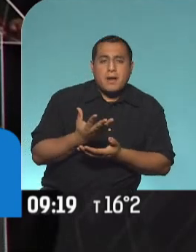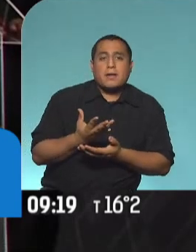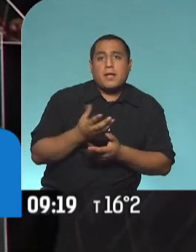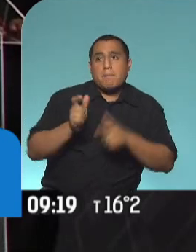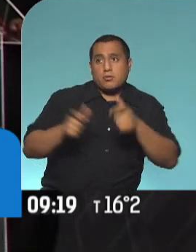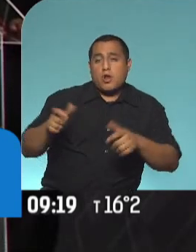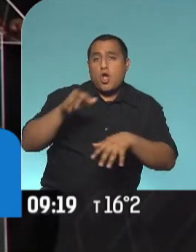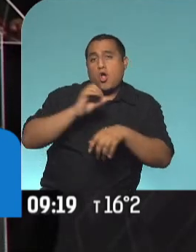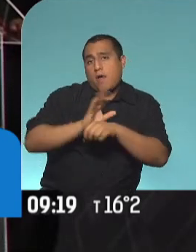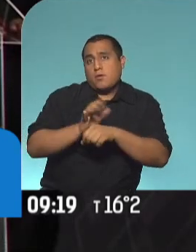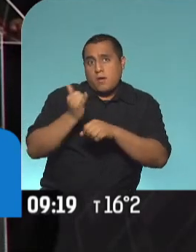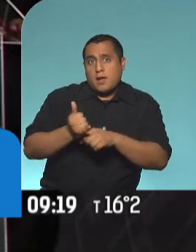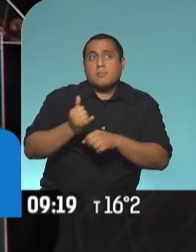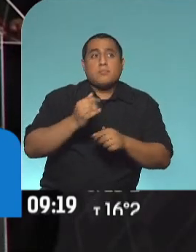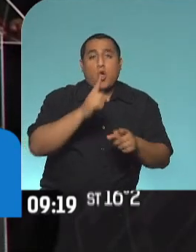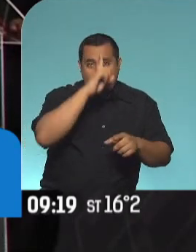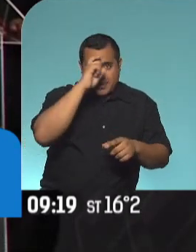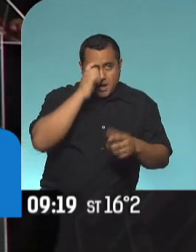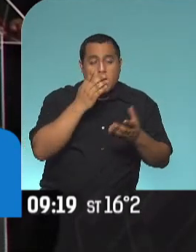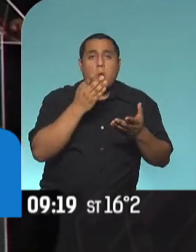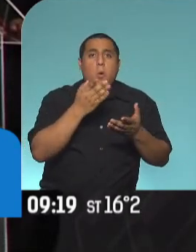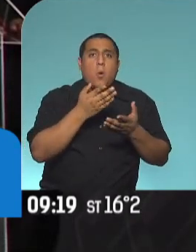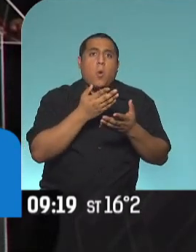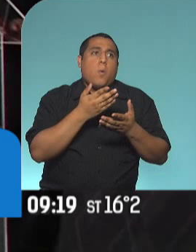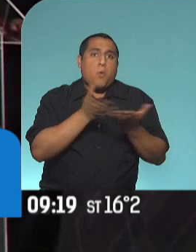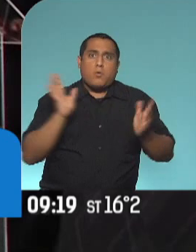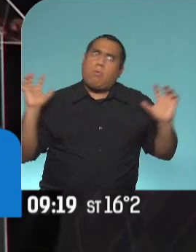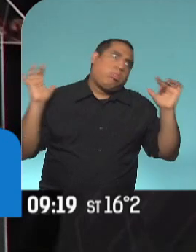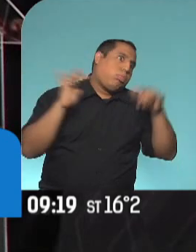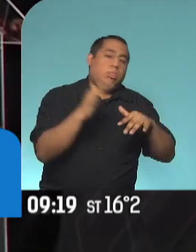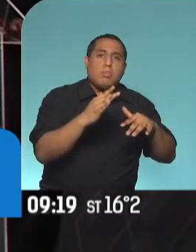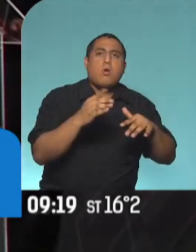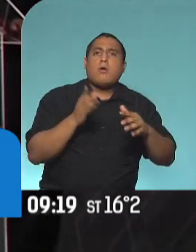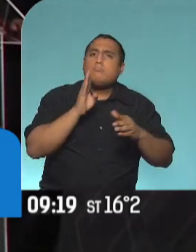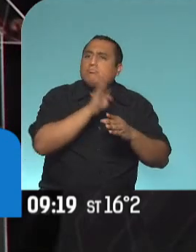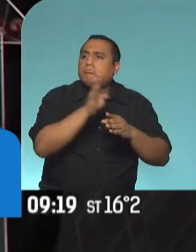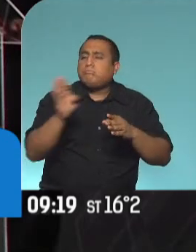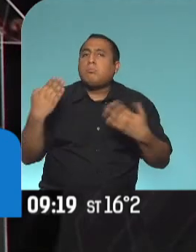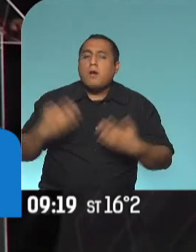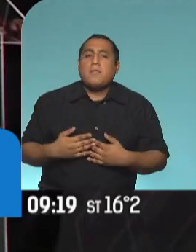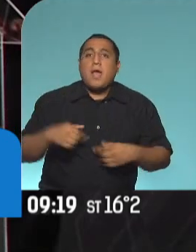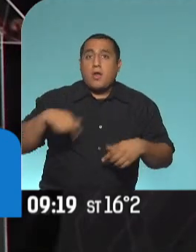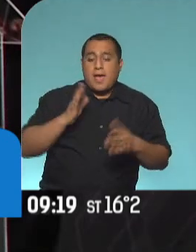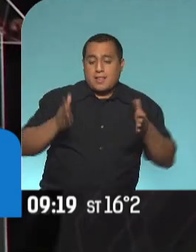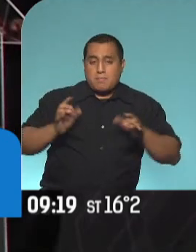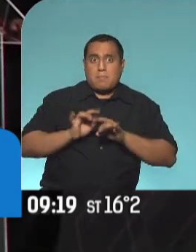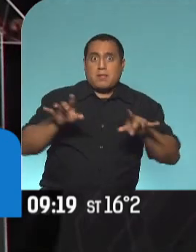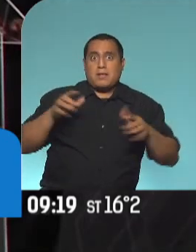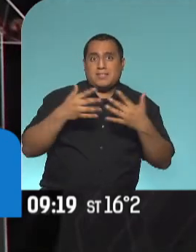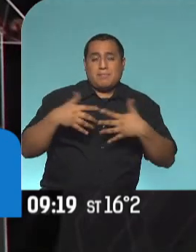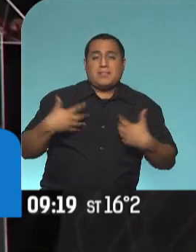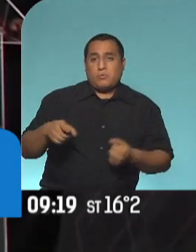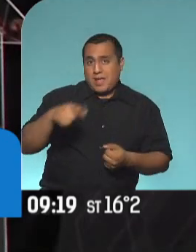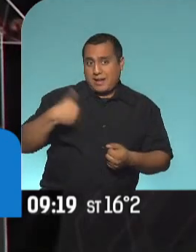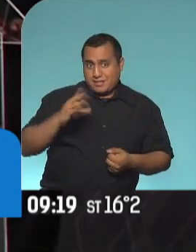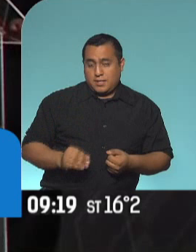COVID en los hospitales públicos. En este sentido, vale la pena destacar que desde la pandemia en todo el sistema de salud argentino se han